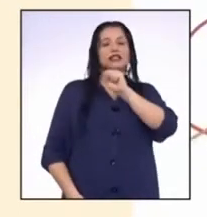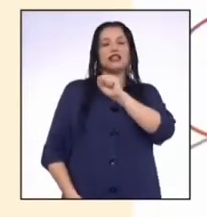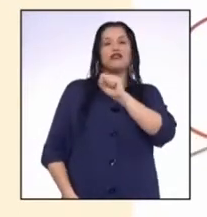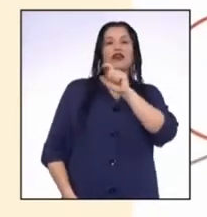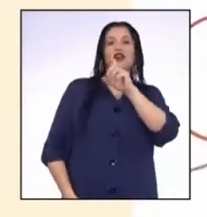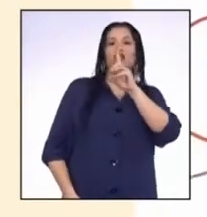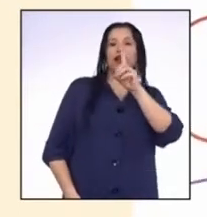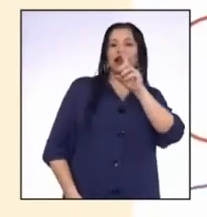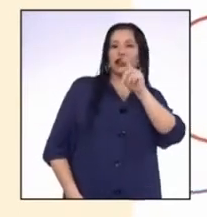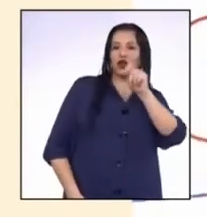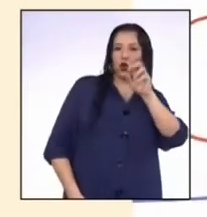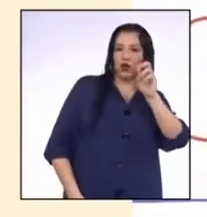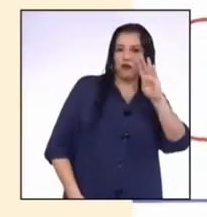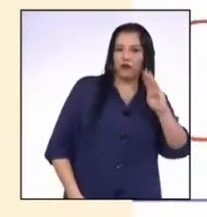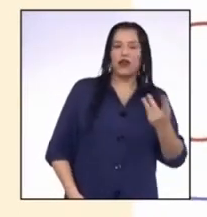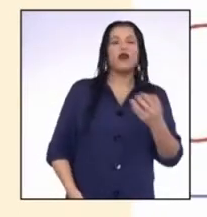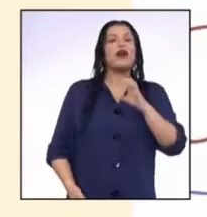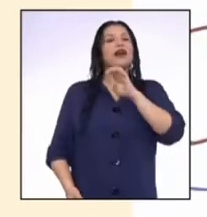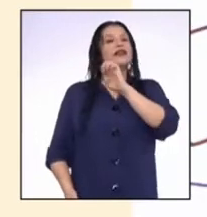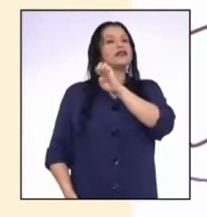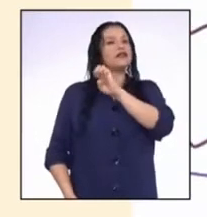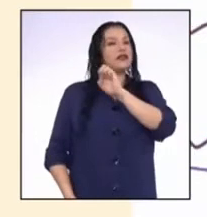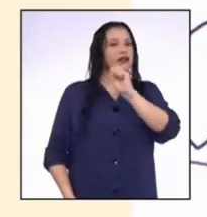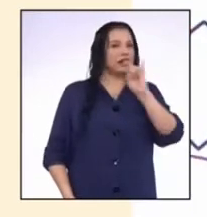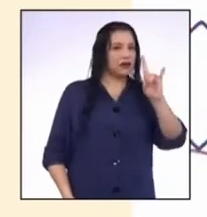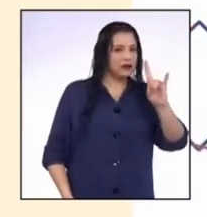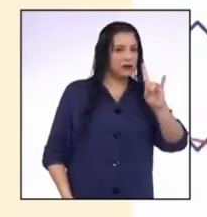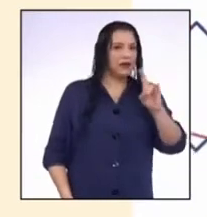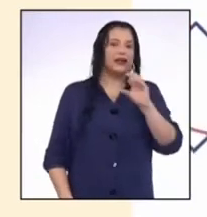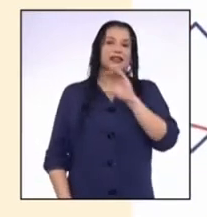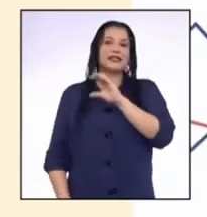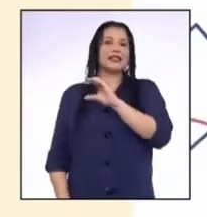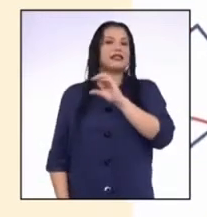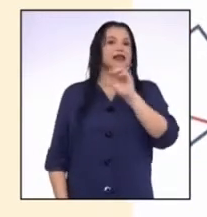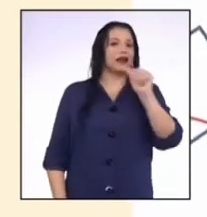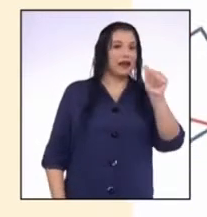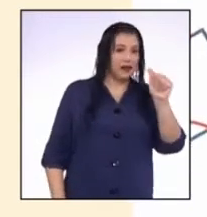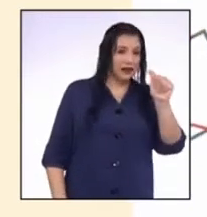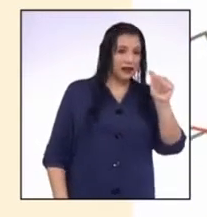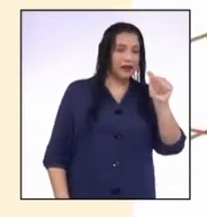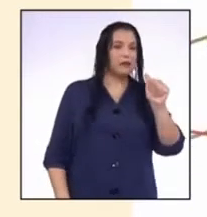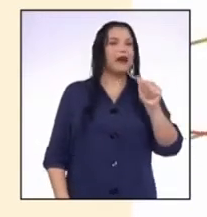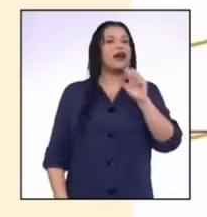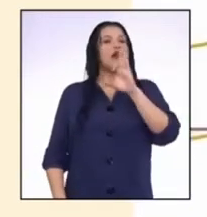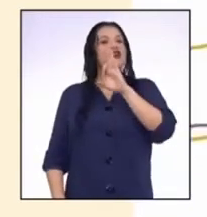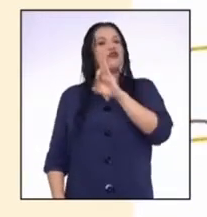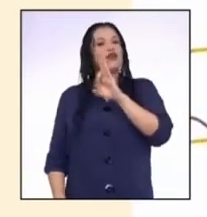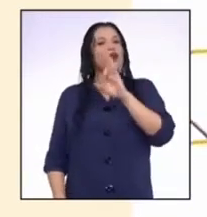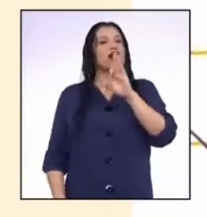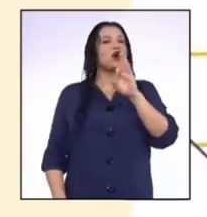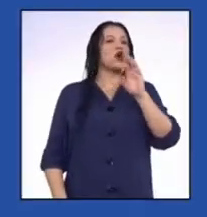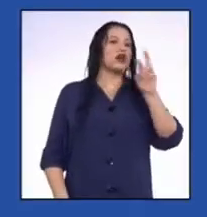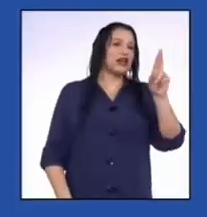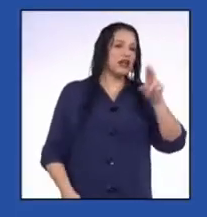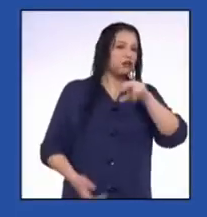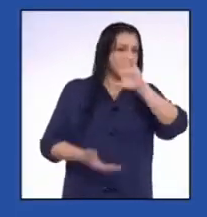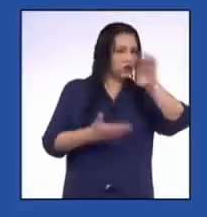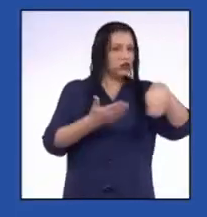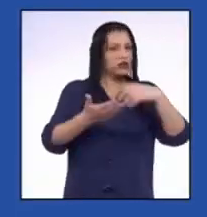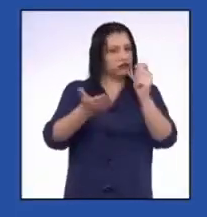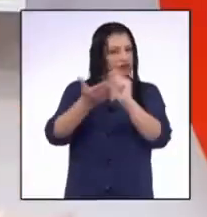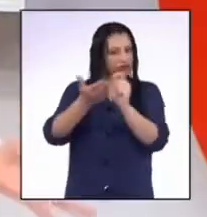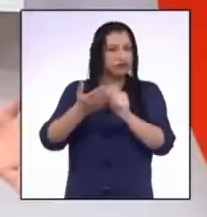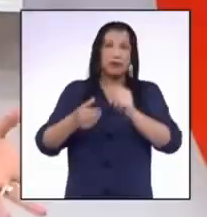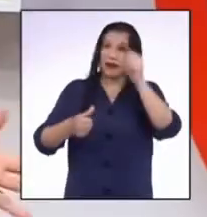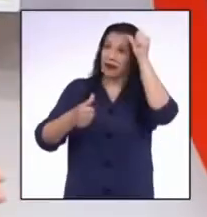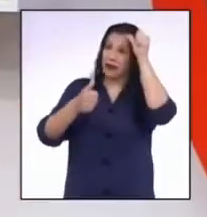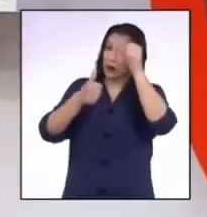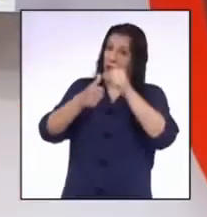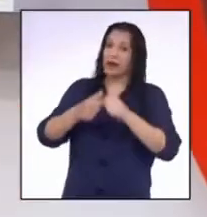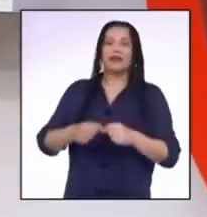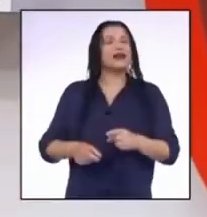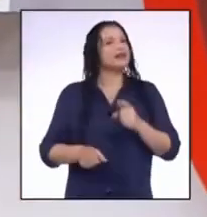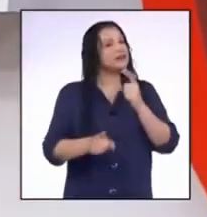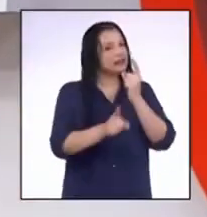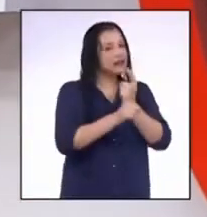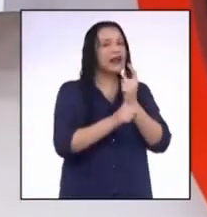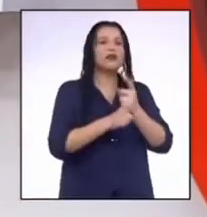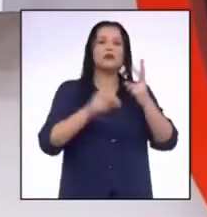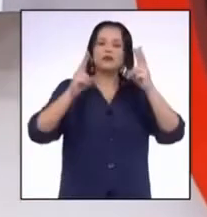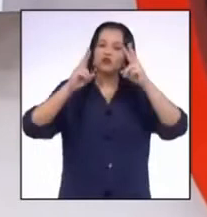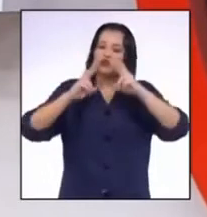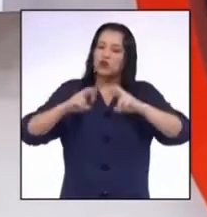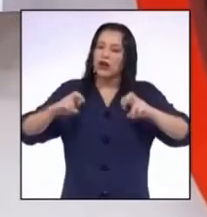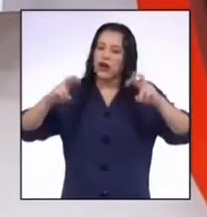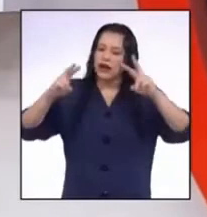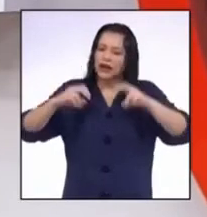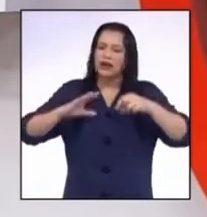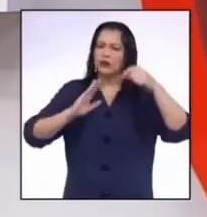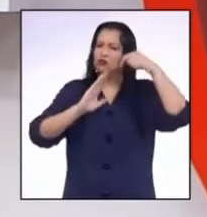Torre Bueno, Estefanía Urbano, César Araníbar y Franco Rengifo. ¿Lo recuerdan? Claro, hicimos un